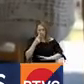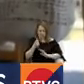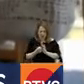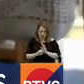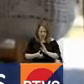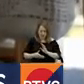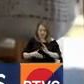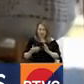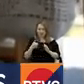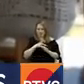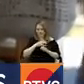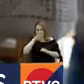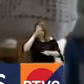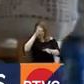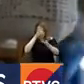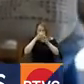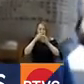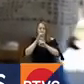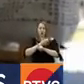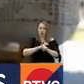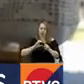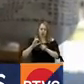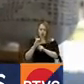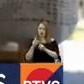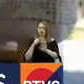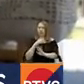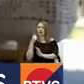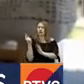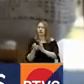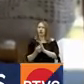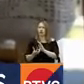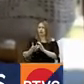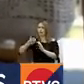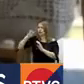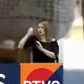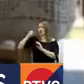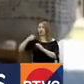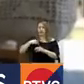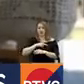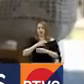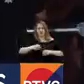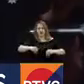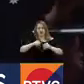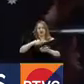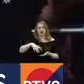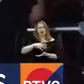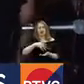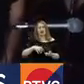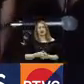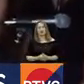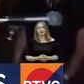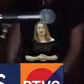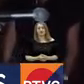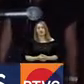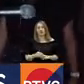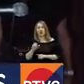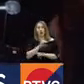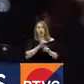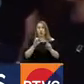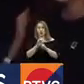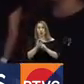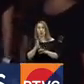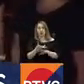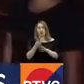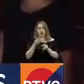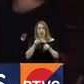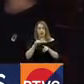nuestra cultura todo lo hacen ancestral de nuestra tierra santandereana también la cultura y el arte se